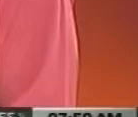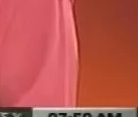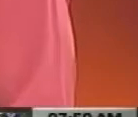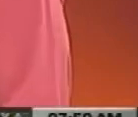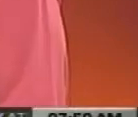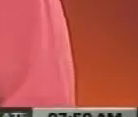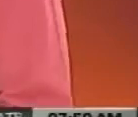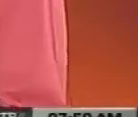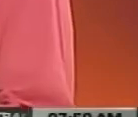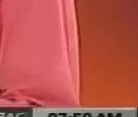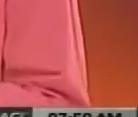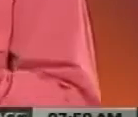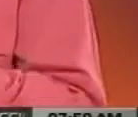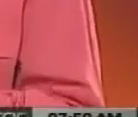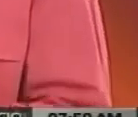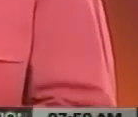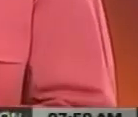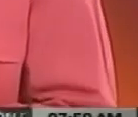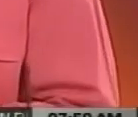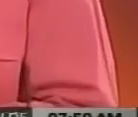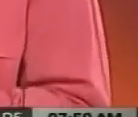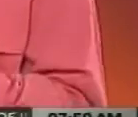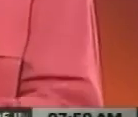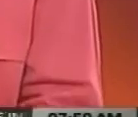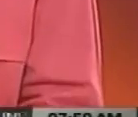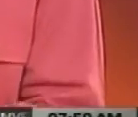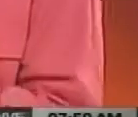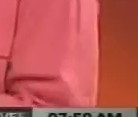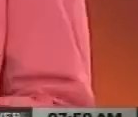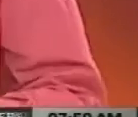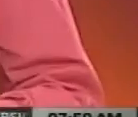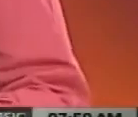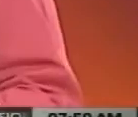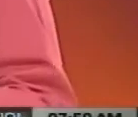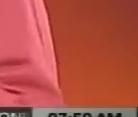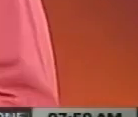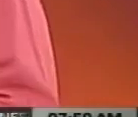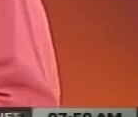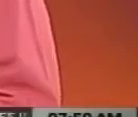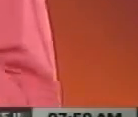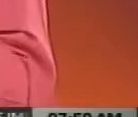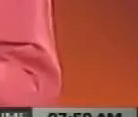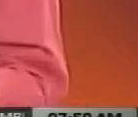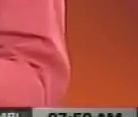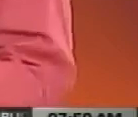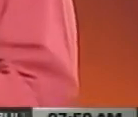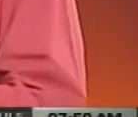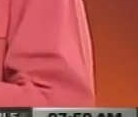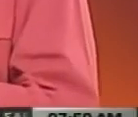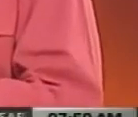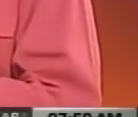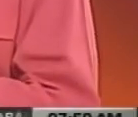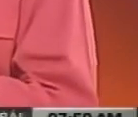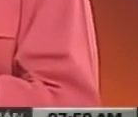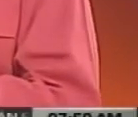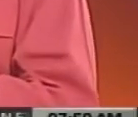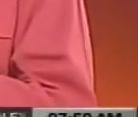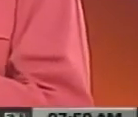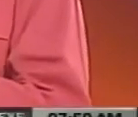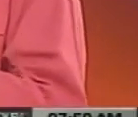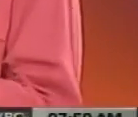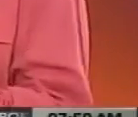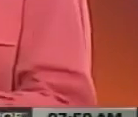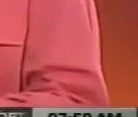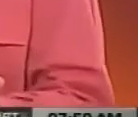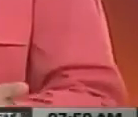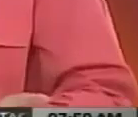las encuestas. De modo pues que... En el libro está la entrevista con él. Sí, aquí yo le hago esa misma pregunta que tú me haces a mí, se la hago a Lula, ¿no?